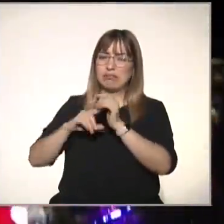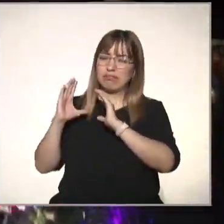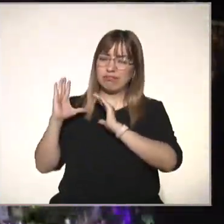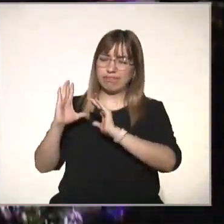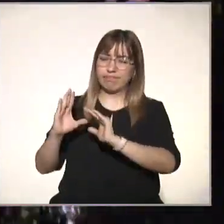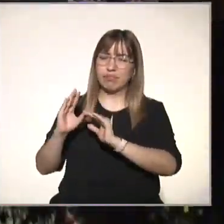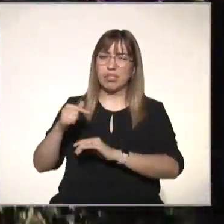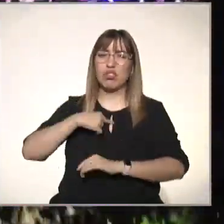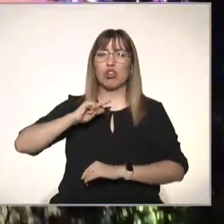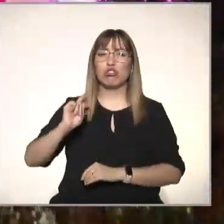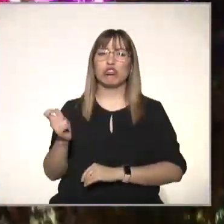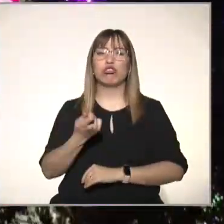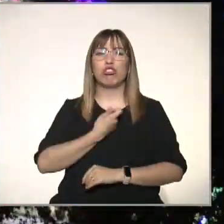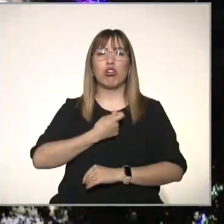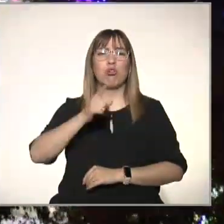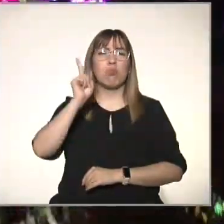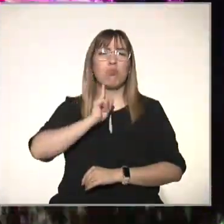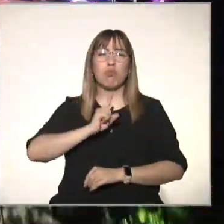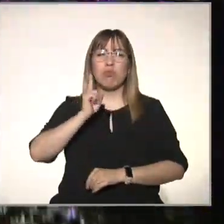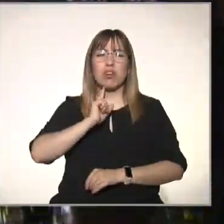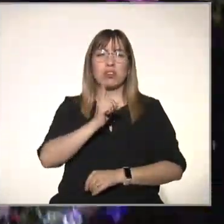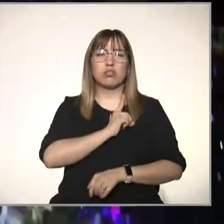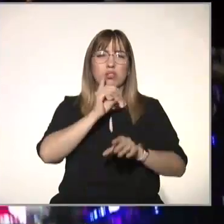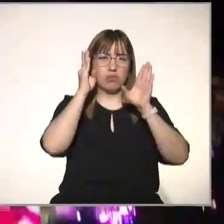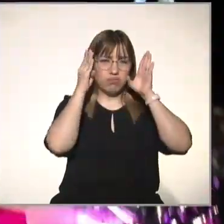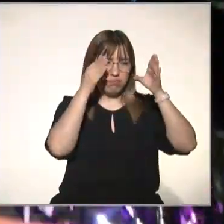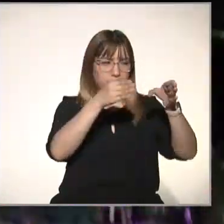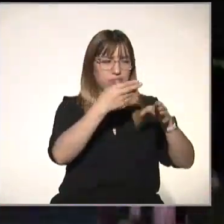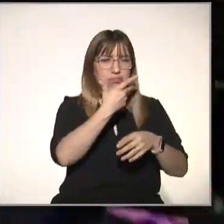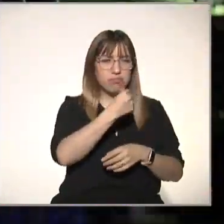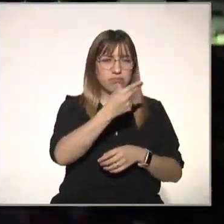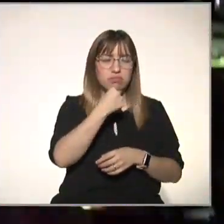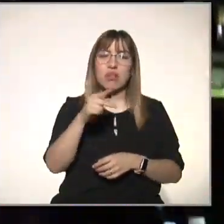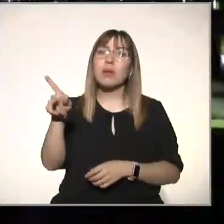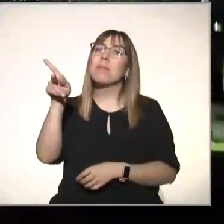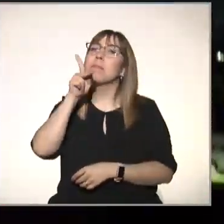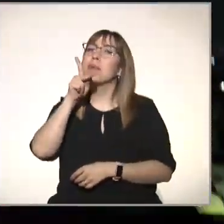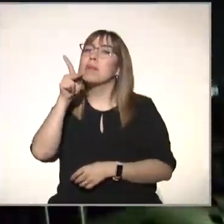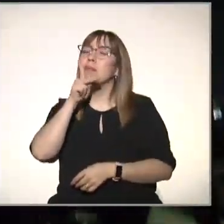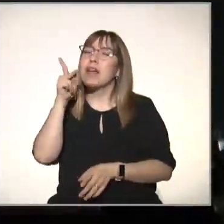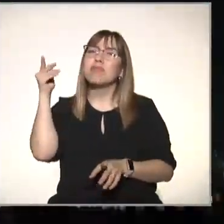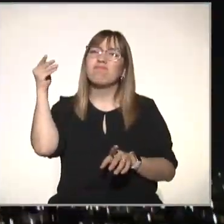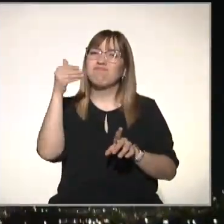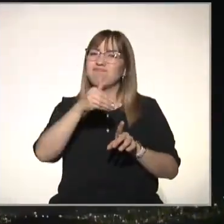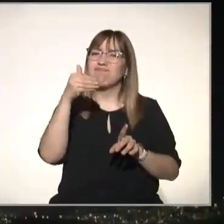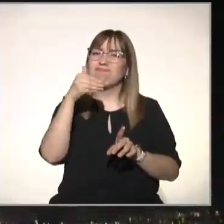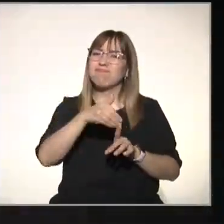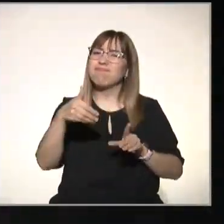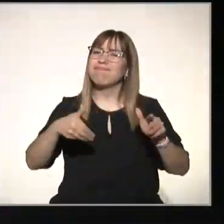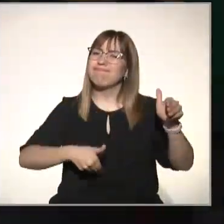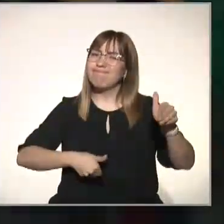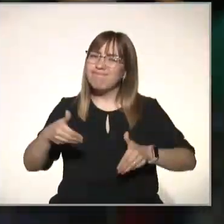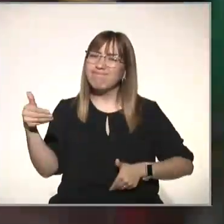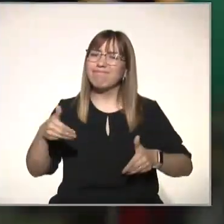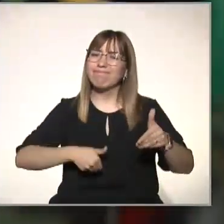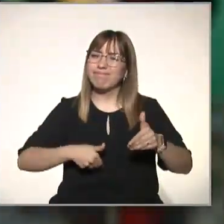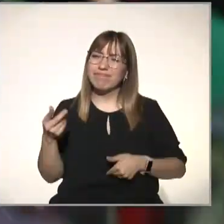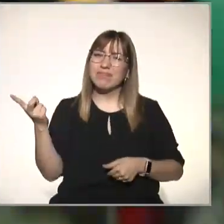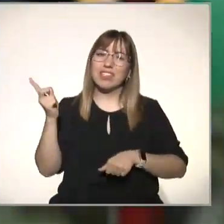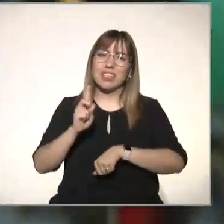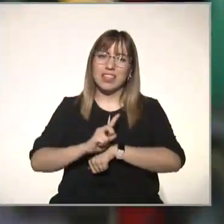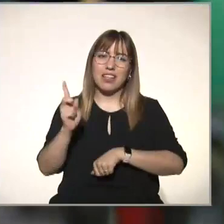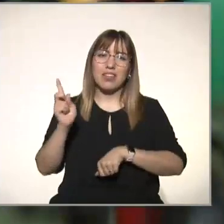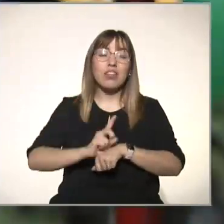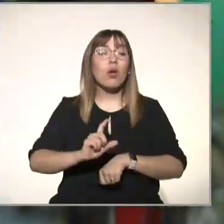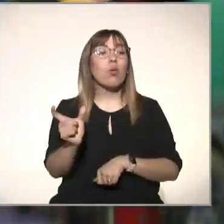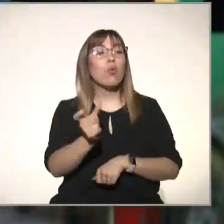soy mujer. Y en especial mi padre me está molestando todos los días continuamente, que cuando